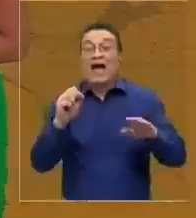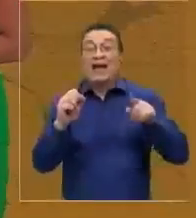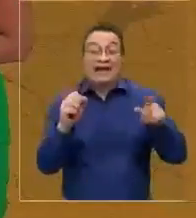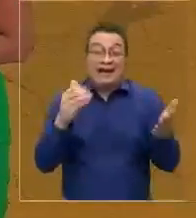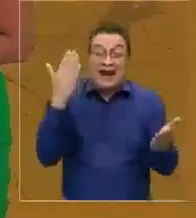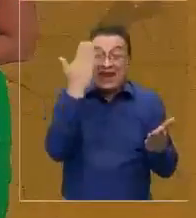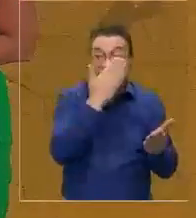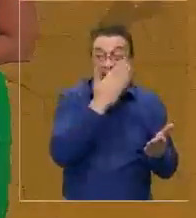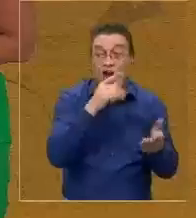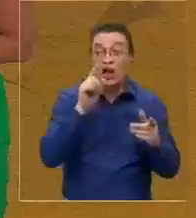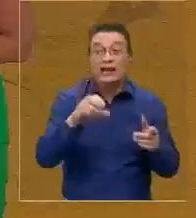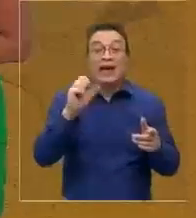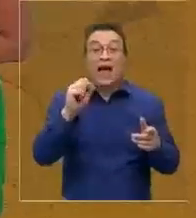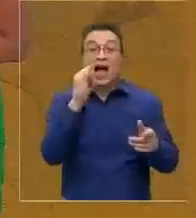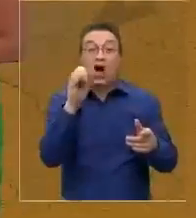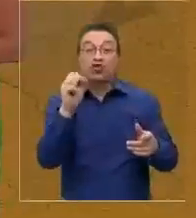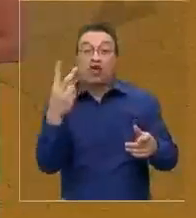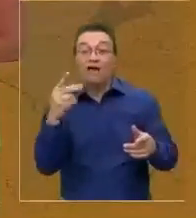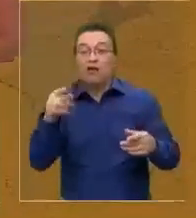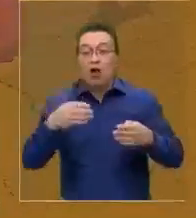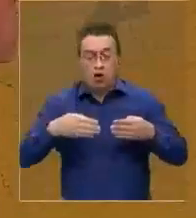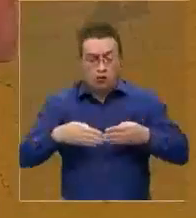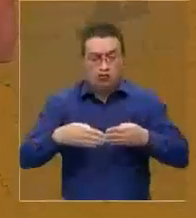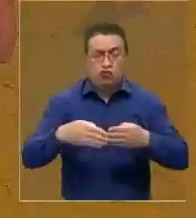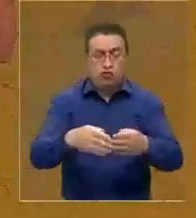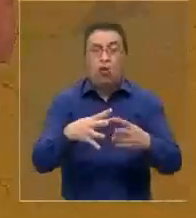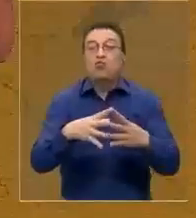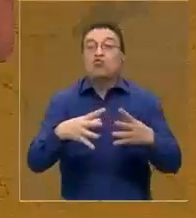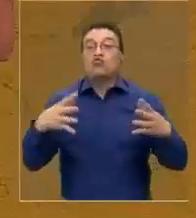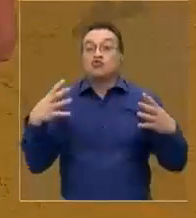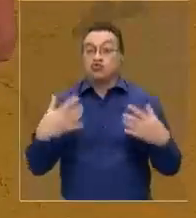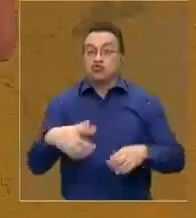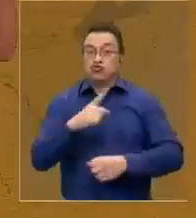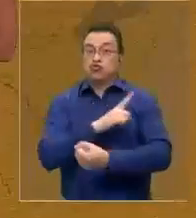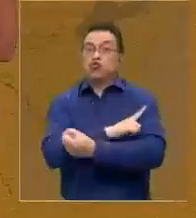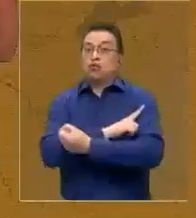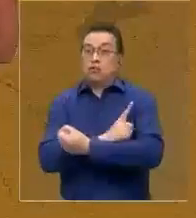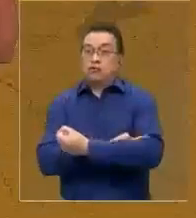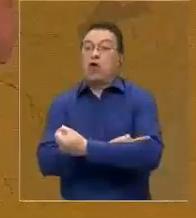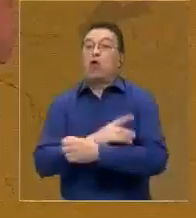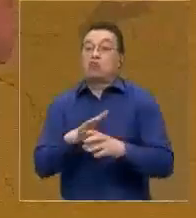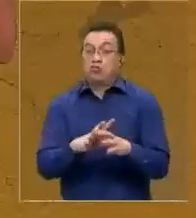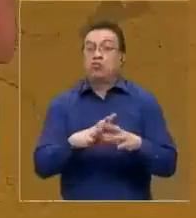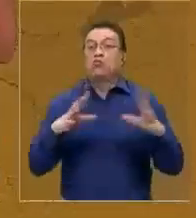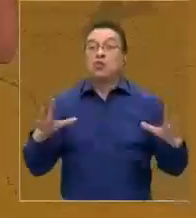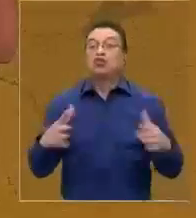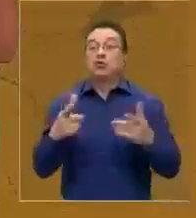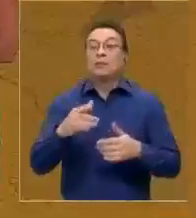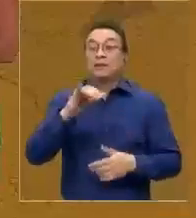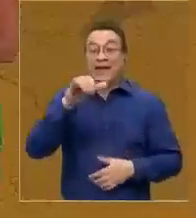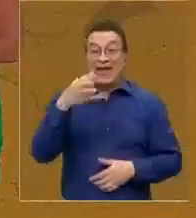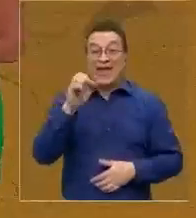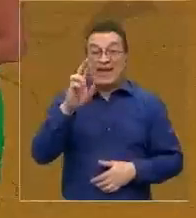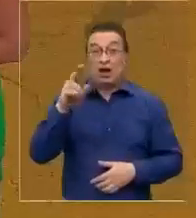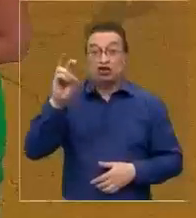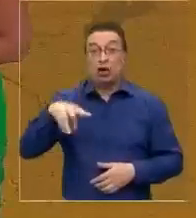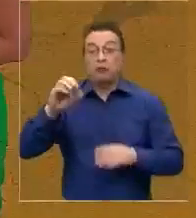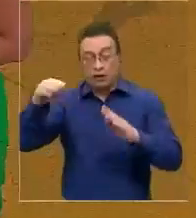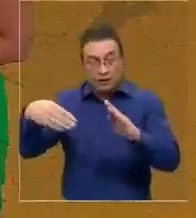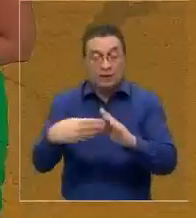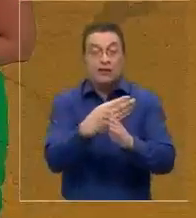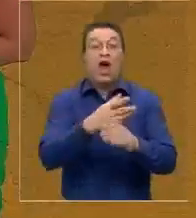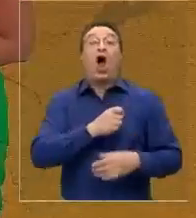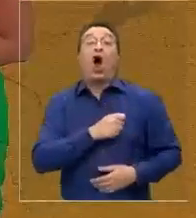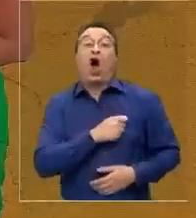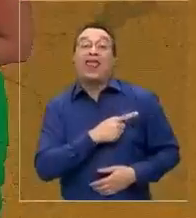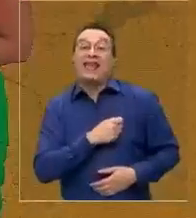por estas dos zonas, hay una ruta marítima donde hay mucha fuerza, e incluso a través de este Mar Negro, por Jersón, pueden llegar a Odessa,